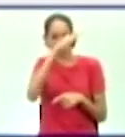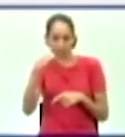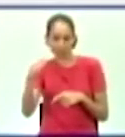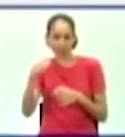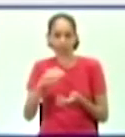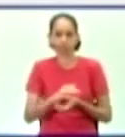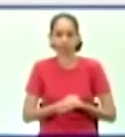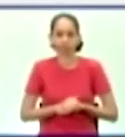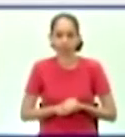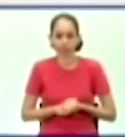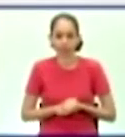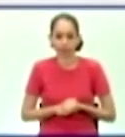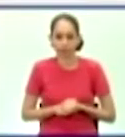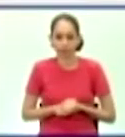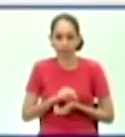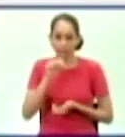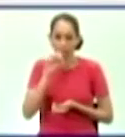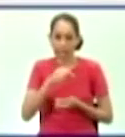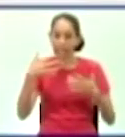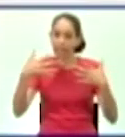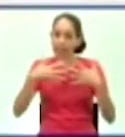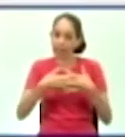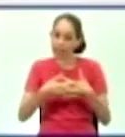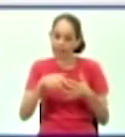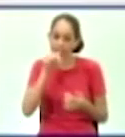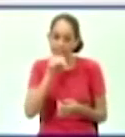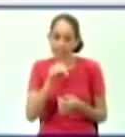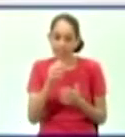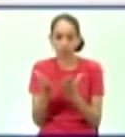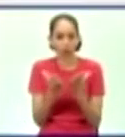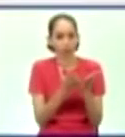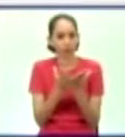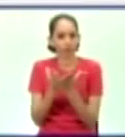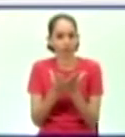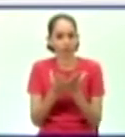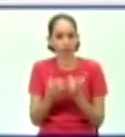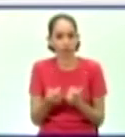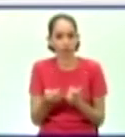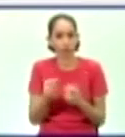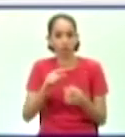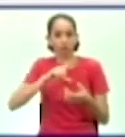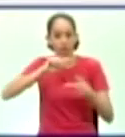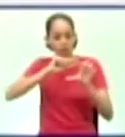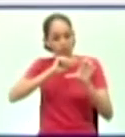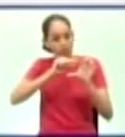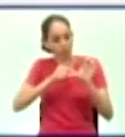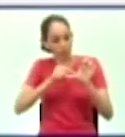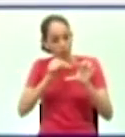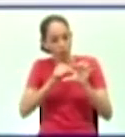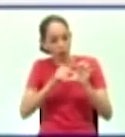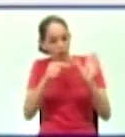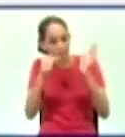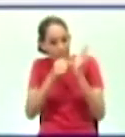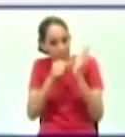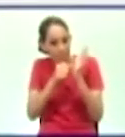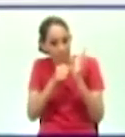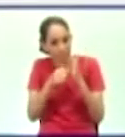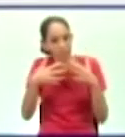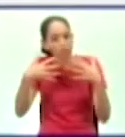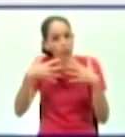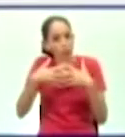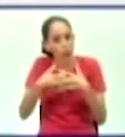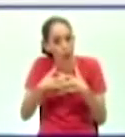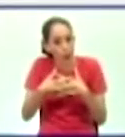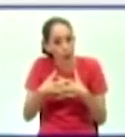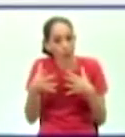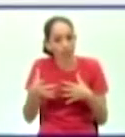ver también unas relaciones que estudiamos con el ángulo central. El ángulo central tiene mucha relación con